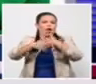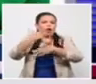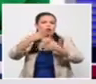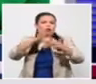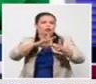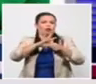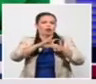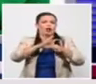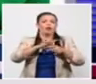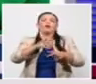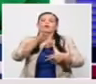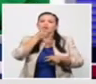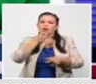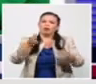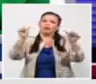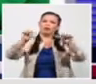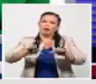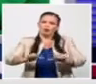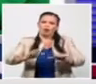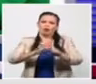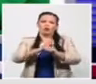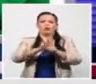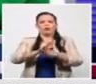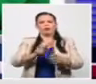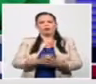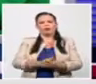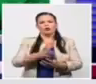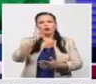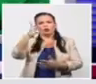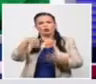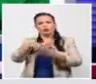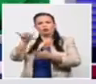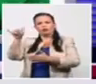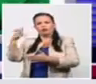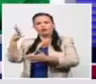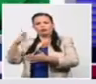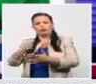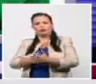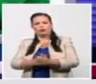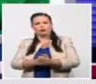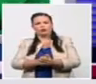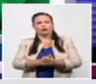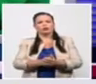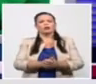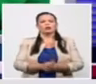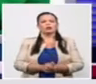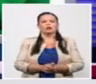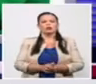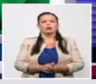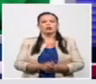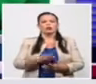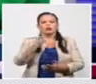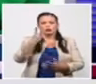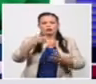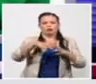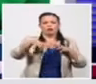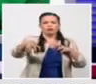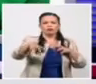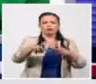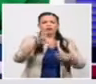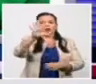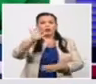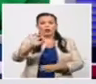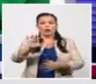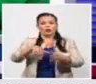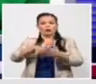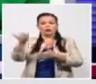elevado. 2 personas evacuadas, 50 que han retornado a sus países después del diagnóstico, una cifra